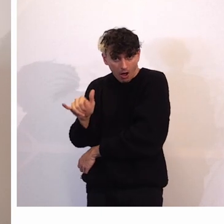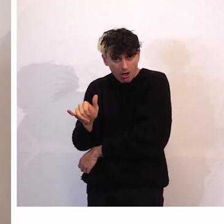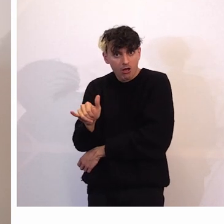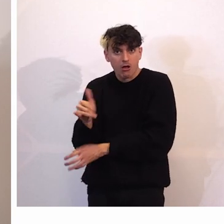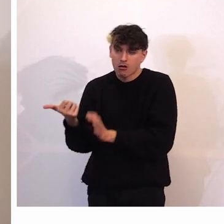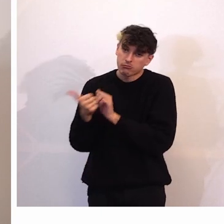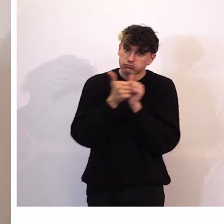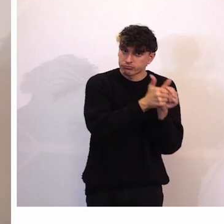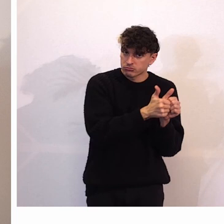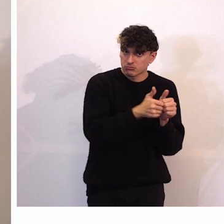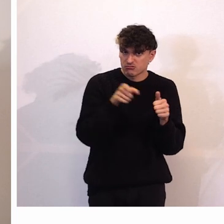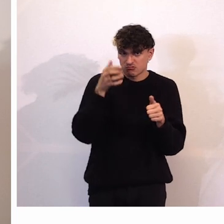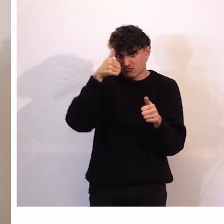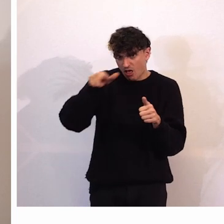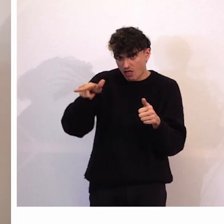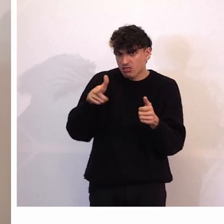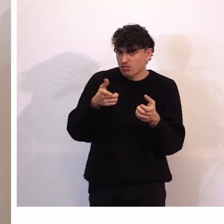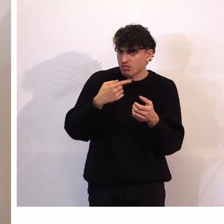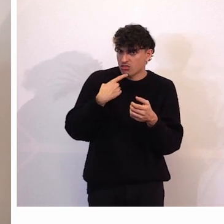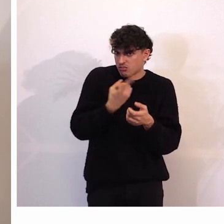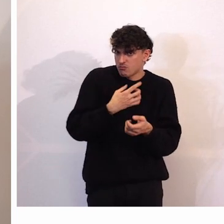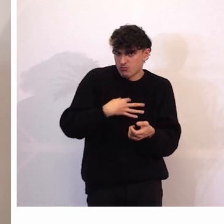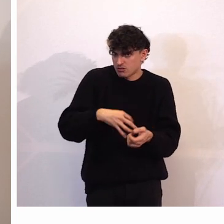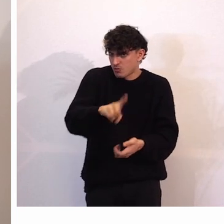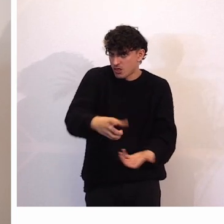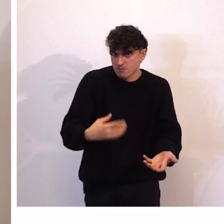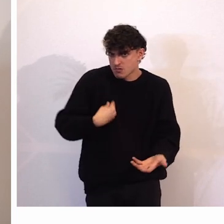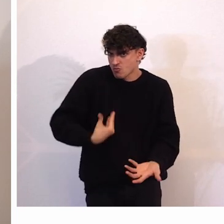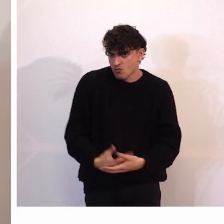decir también.